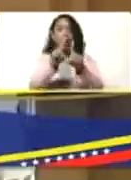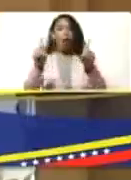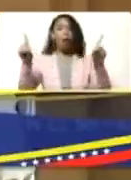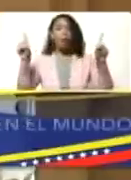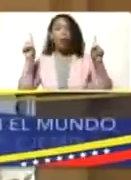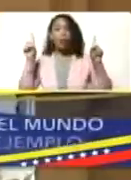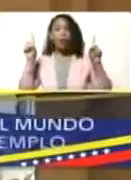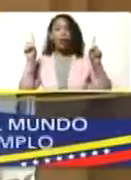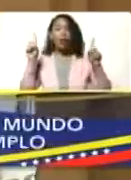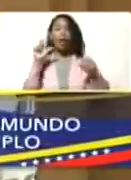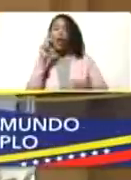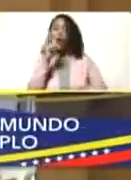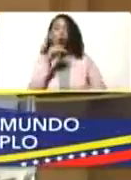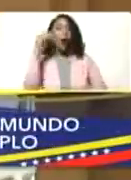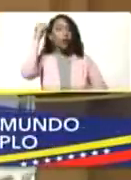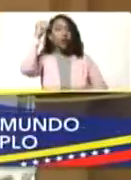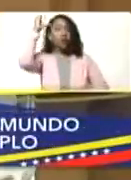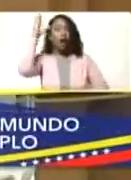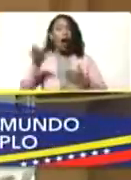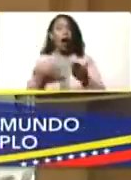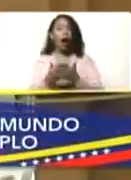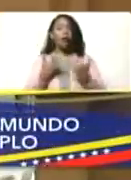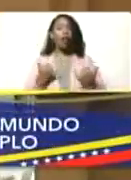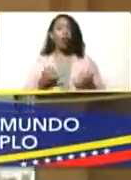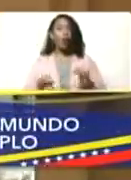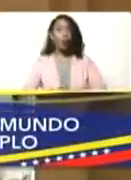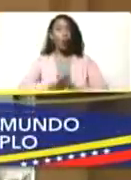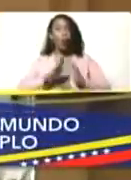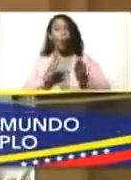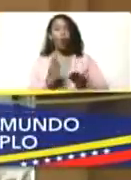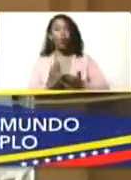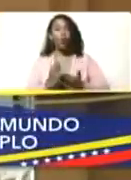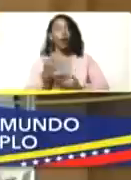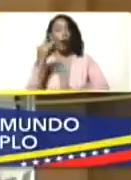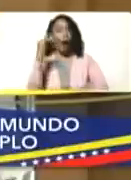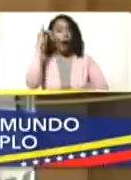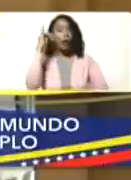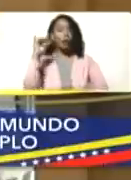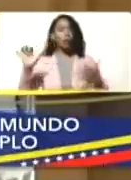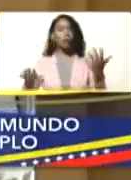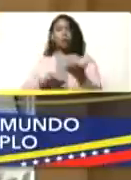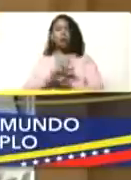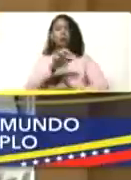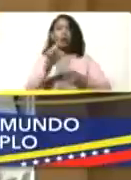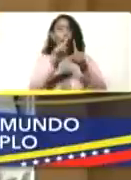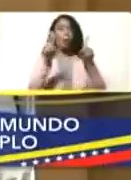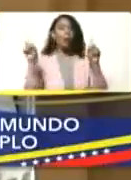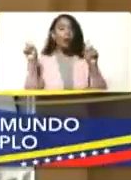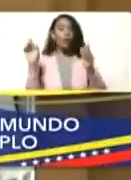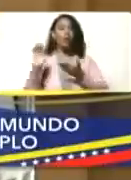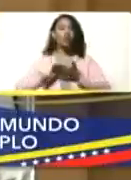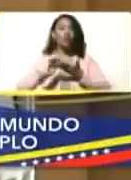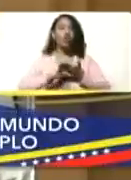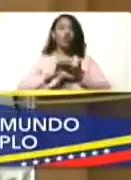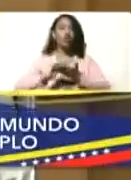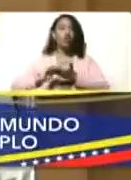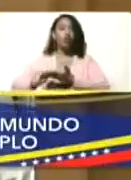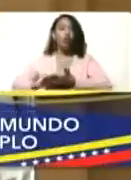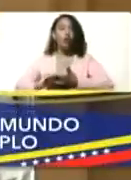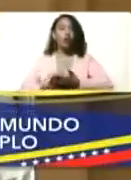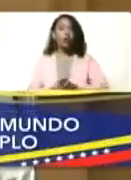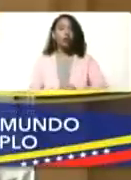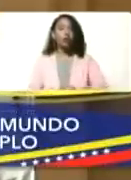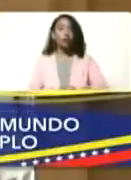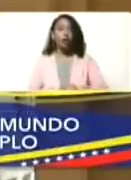la incapacidad hasta ahora del mundo que provoca la crisis climática de resolverla,